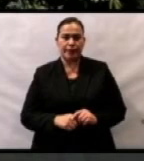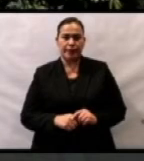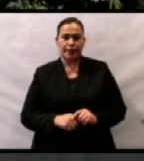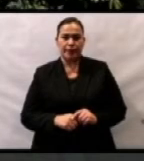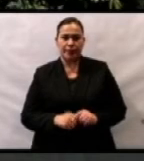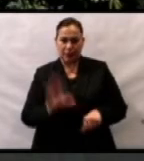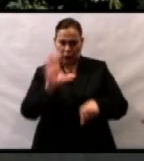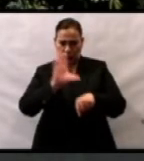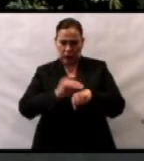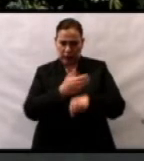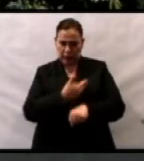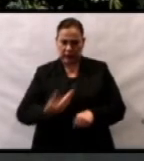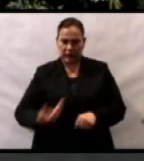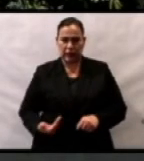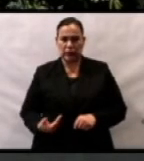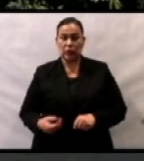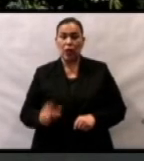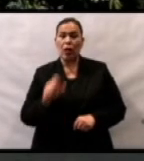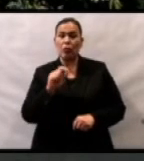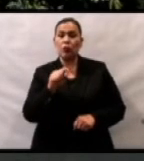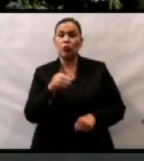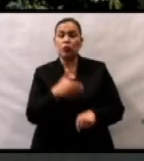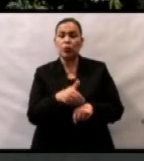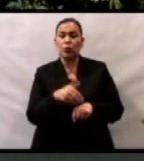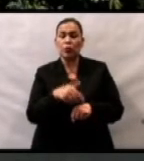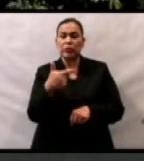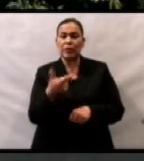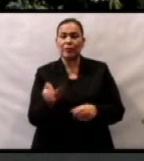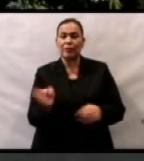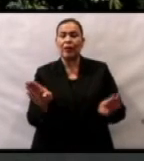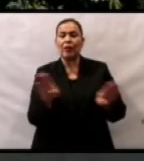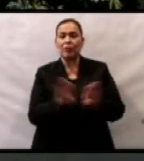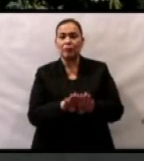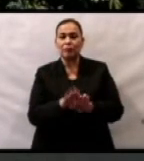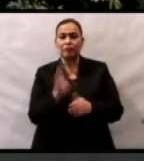Con su permiso, Presidente, el punto número 7 es la clausura.